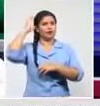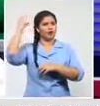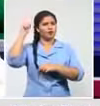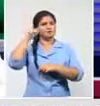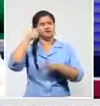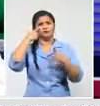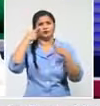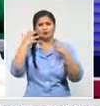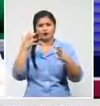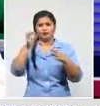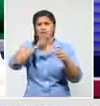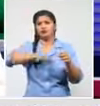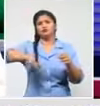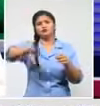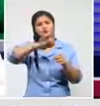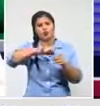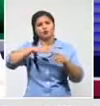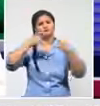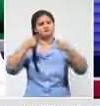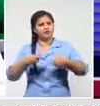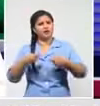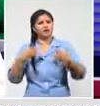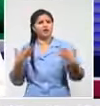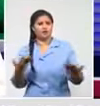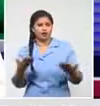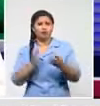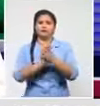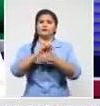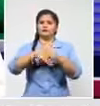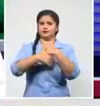soluciones desinfectantes, eso es muy importante.